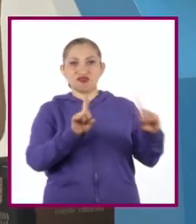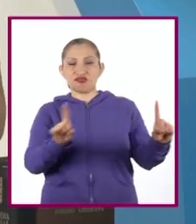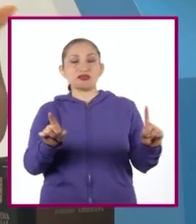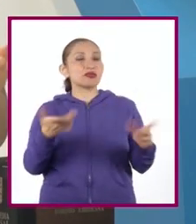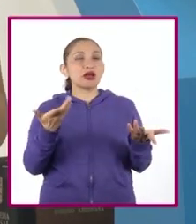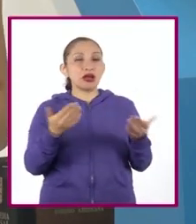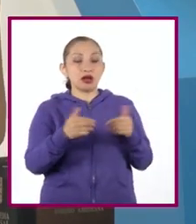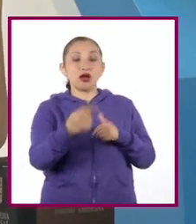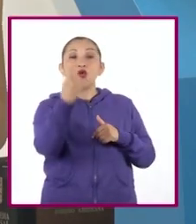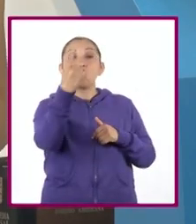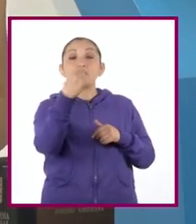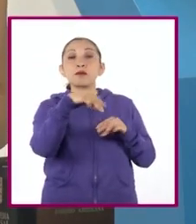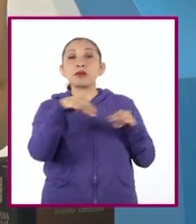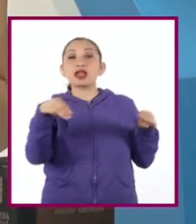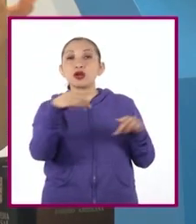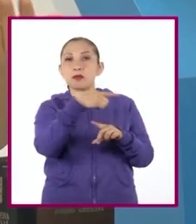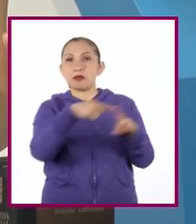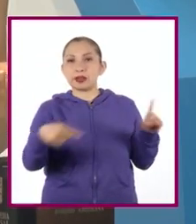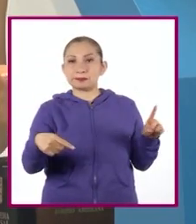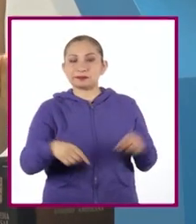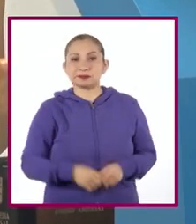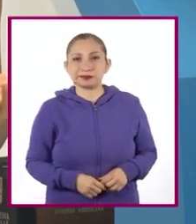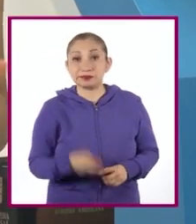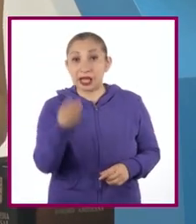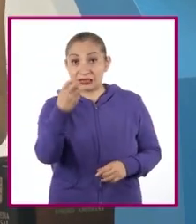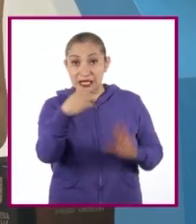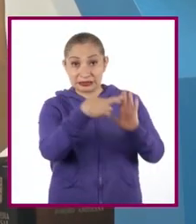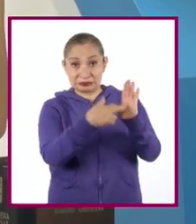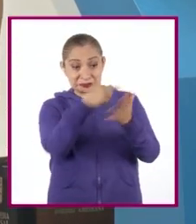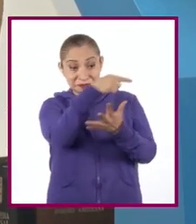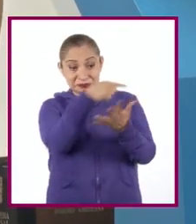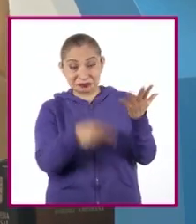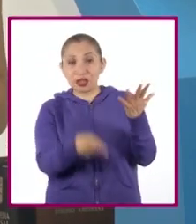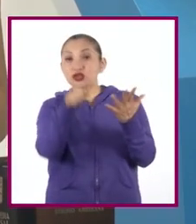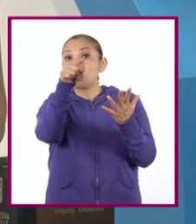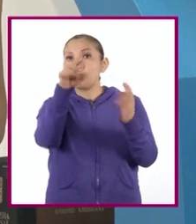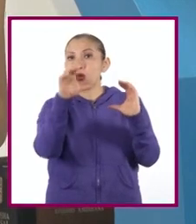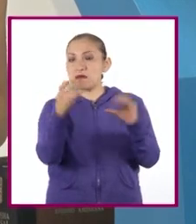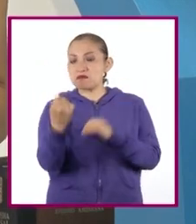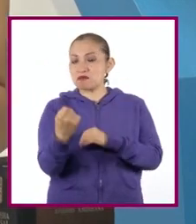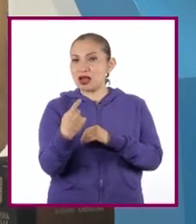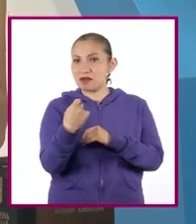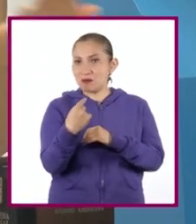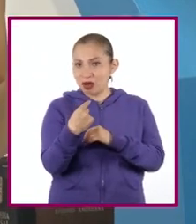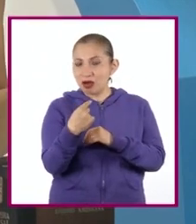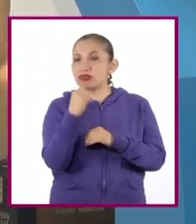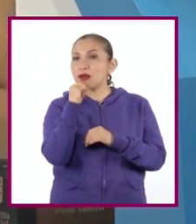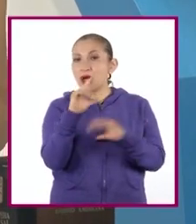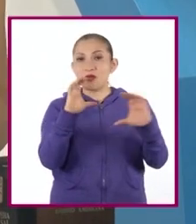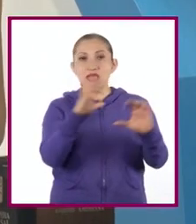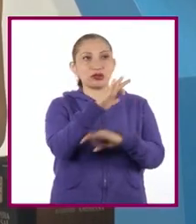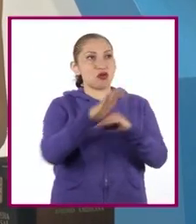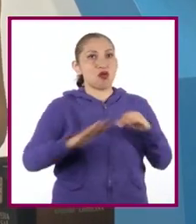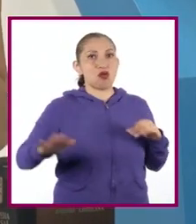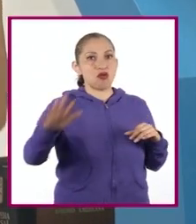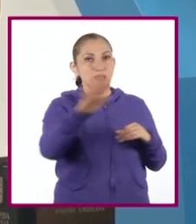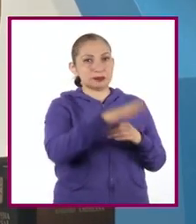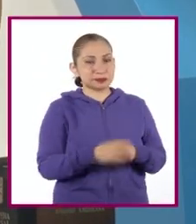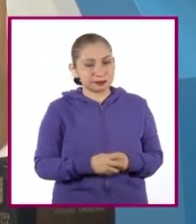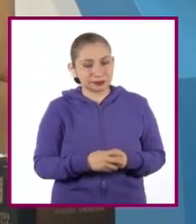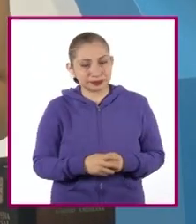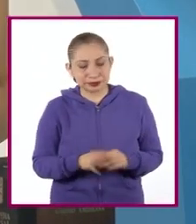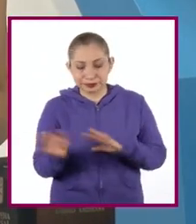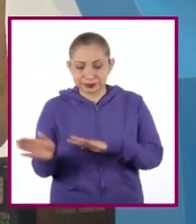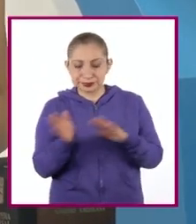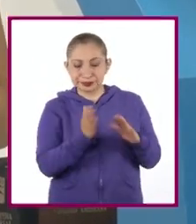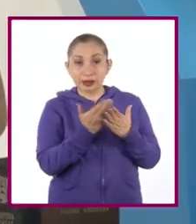mínimo 1.5 metros. Con estas medidas, se cuidan a ustedes mismos y nos cuidamos todos.